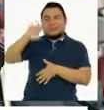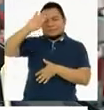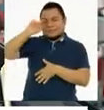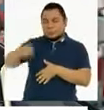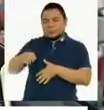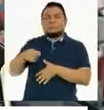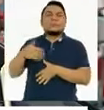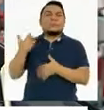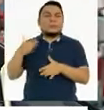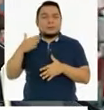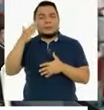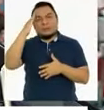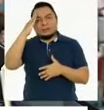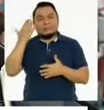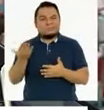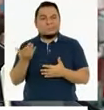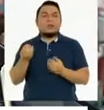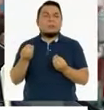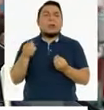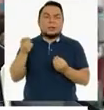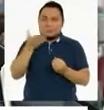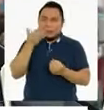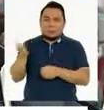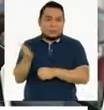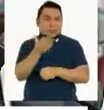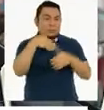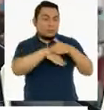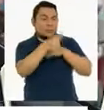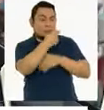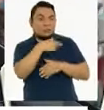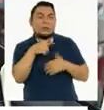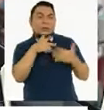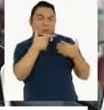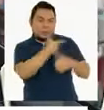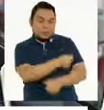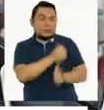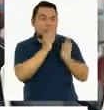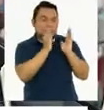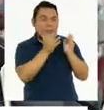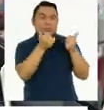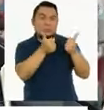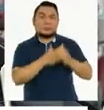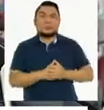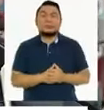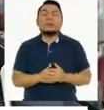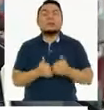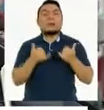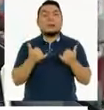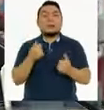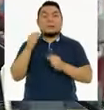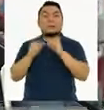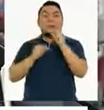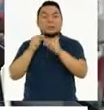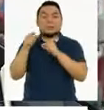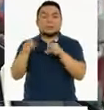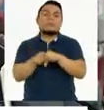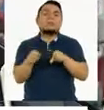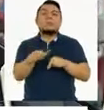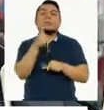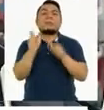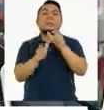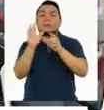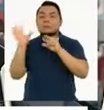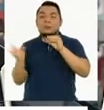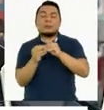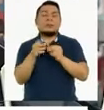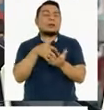personas tengan el tratamiento adecuado. No solo eso, sino poco a poco iremos incorporando a otras